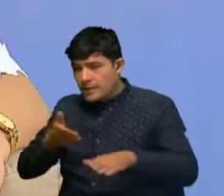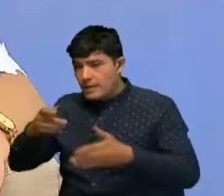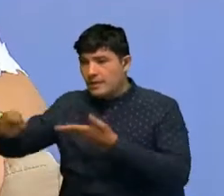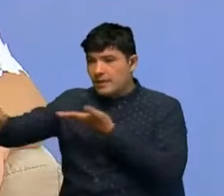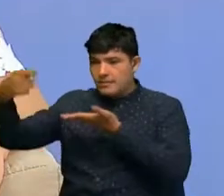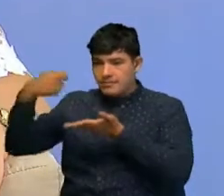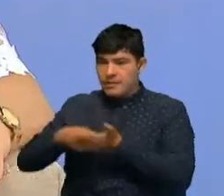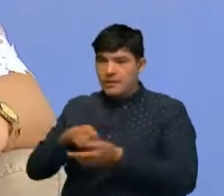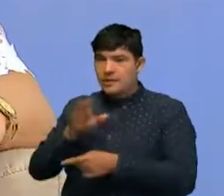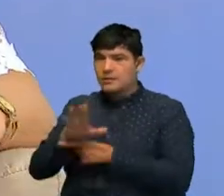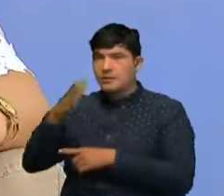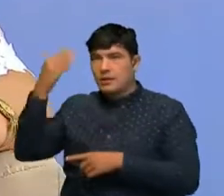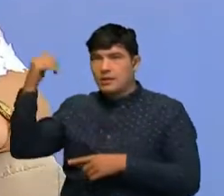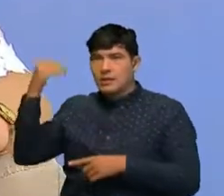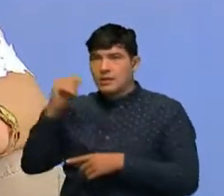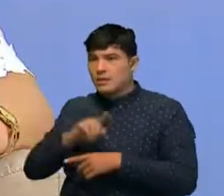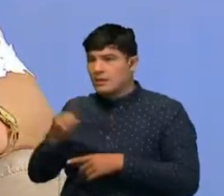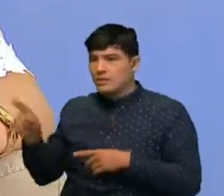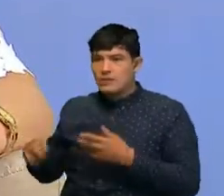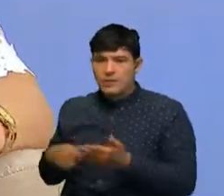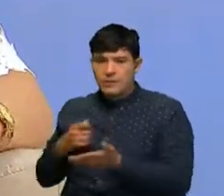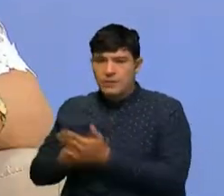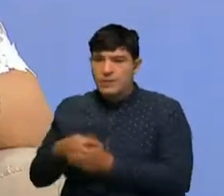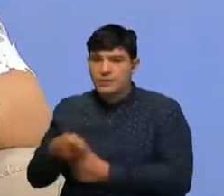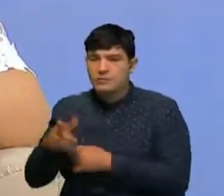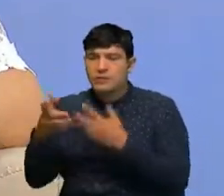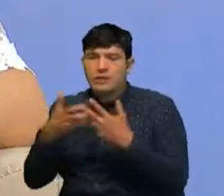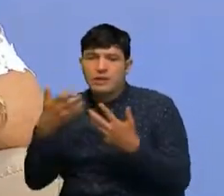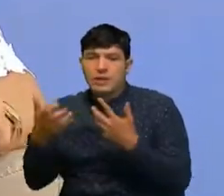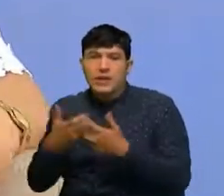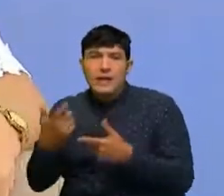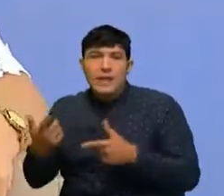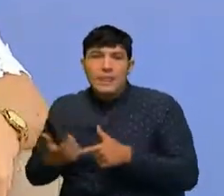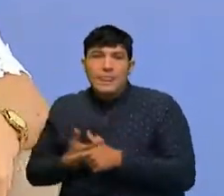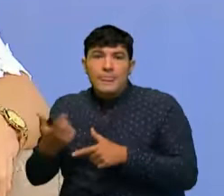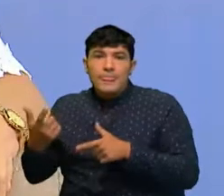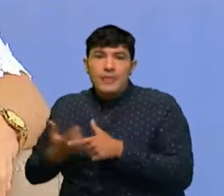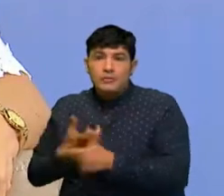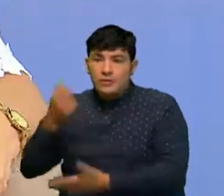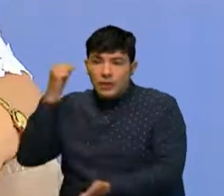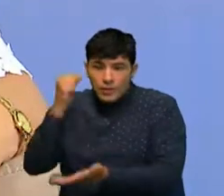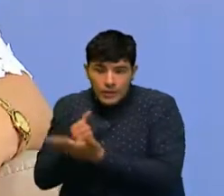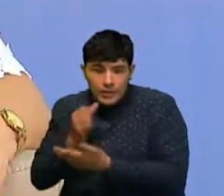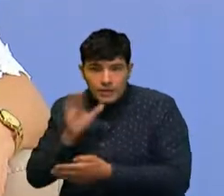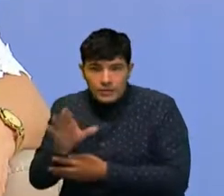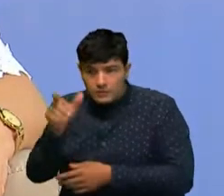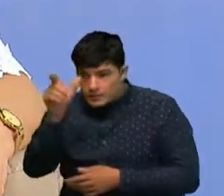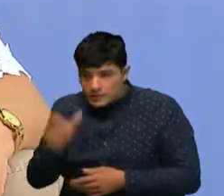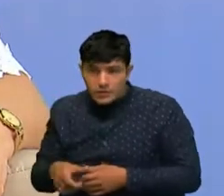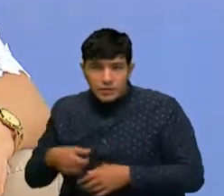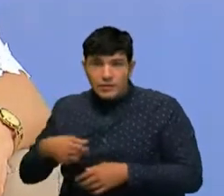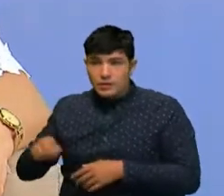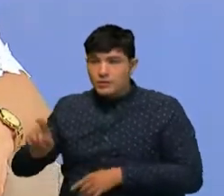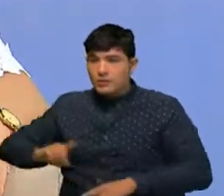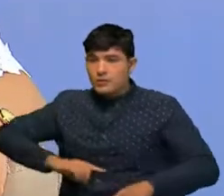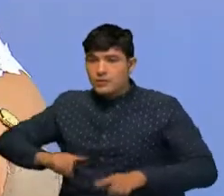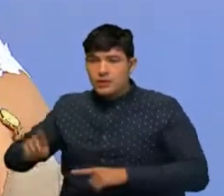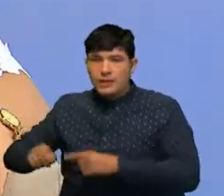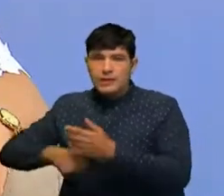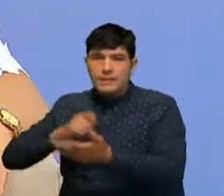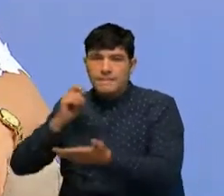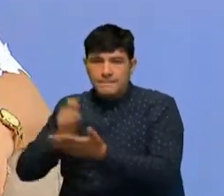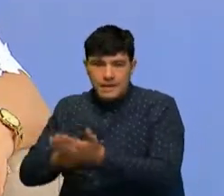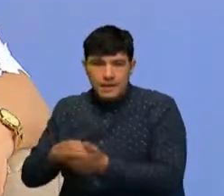esas cotizaciones que le dejaron de hacer al sistema. Y entonces obligan al empleador, sí, a través de las administradoras, a que